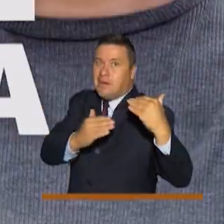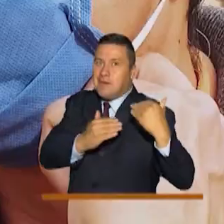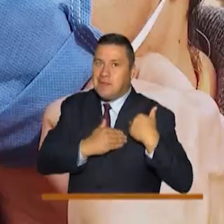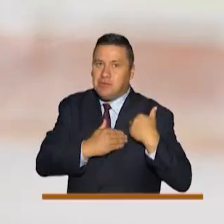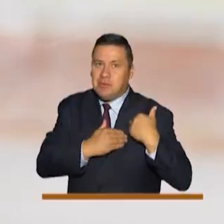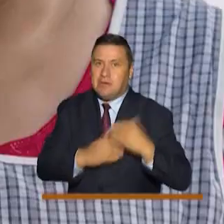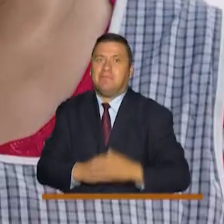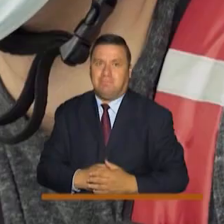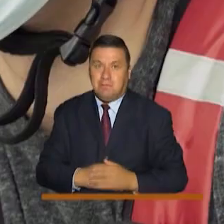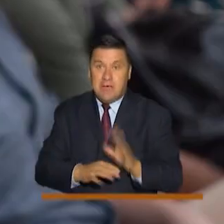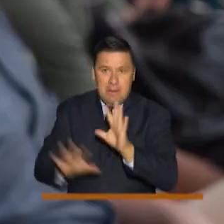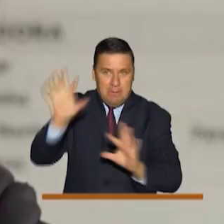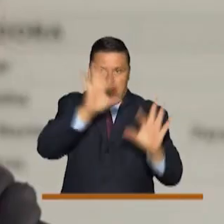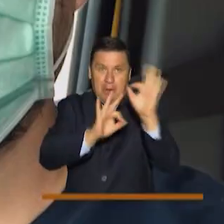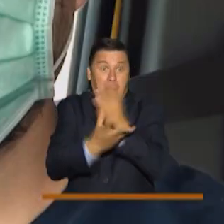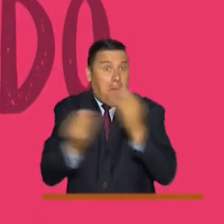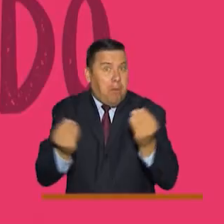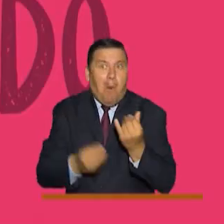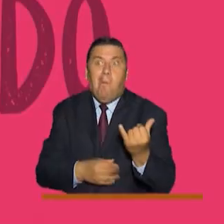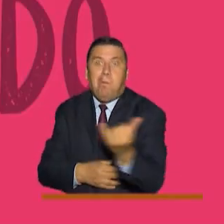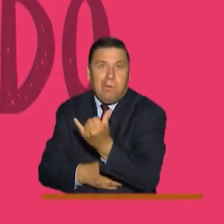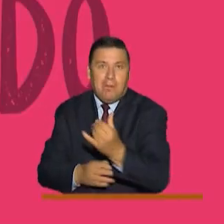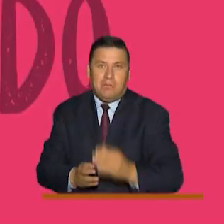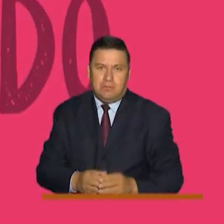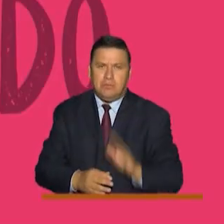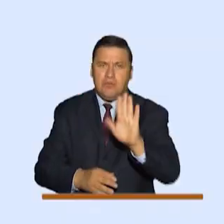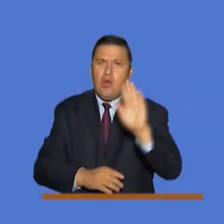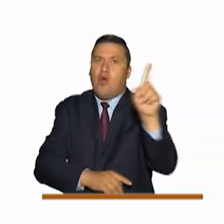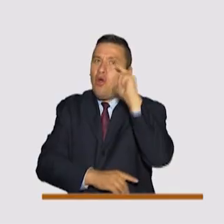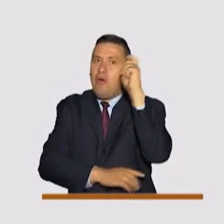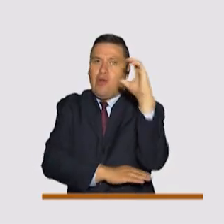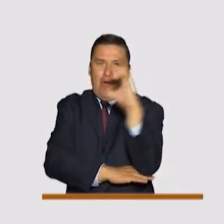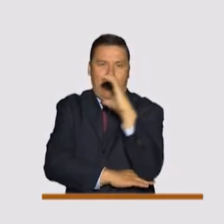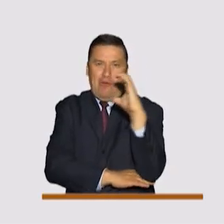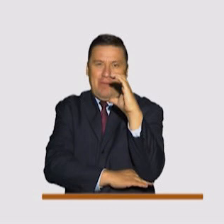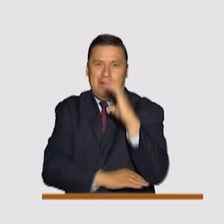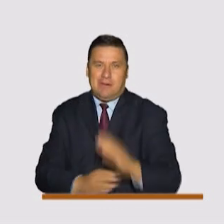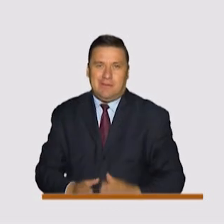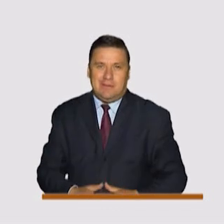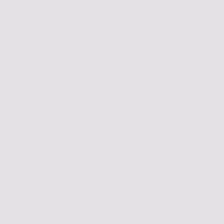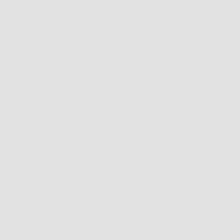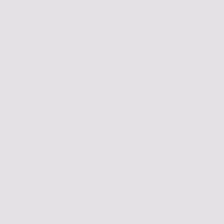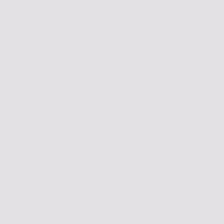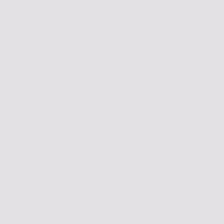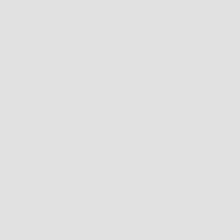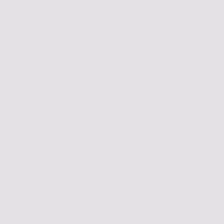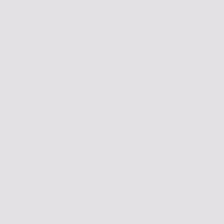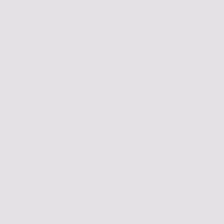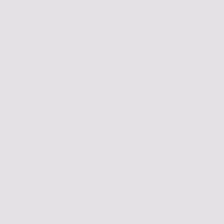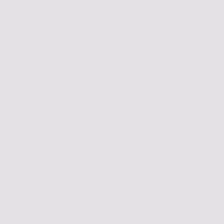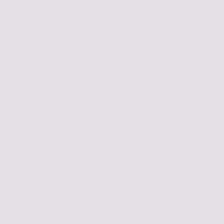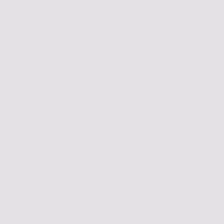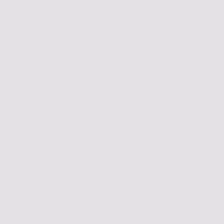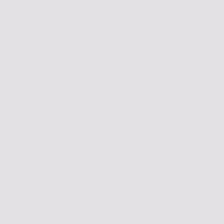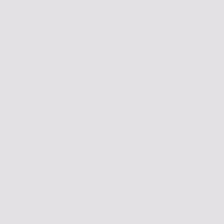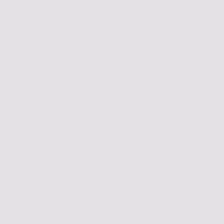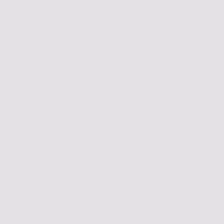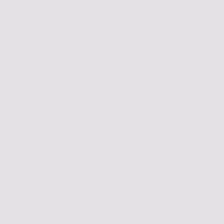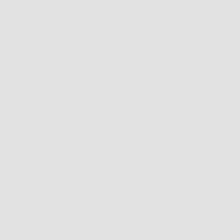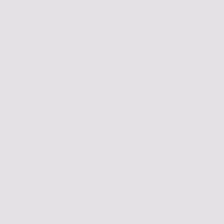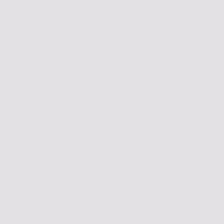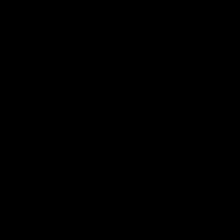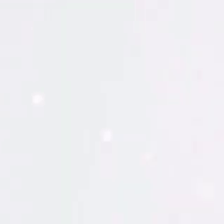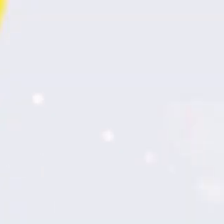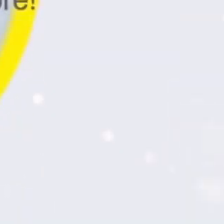lugares con aglomeraciones. Usa bien el tapabocas. Es tu responsabilidad. El virus no se ha ido. Gobierno de